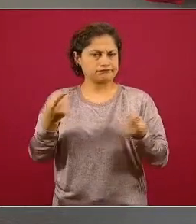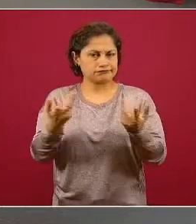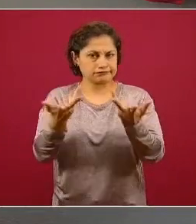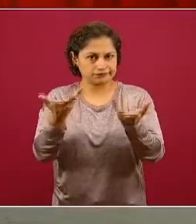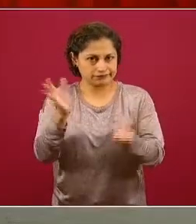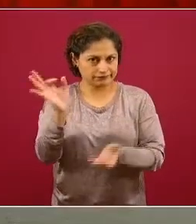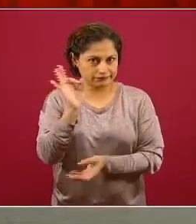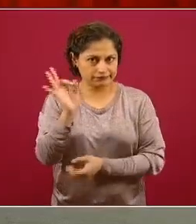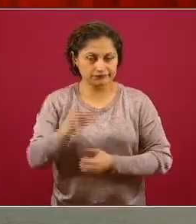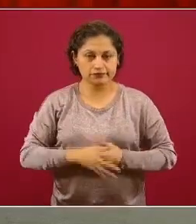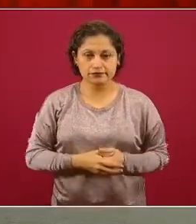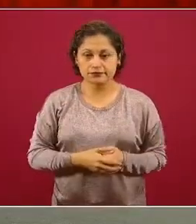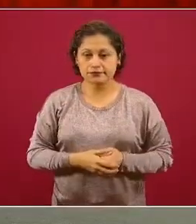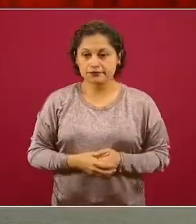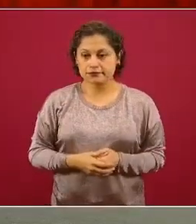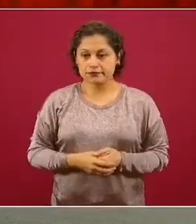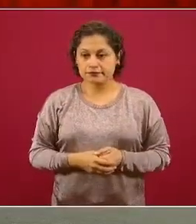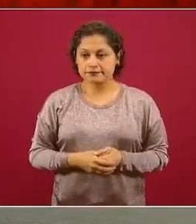Bueno,